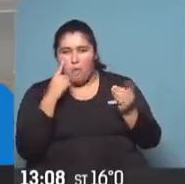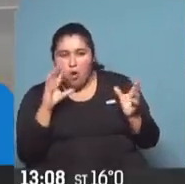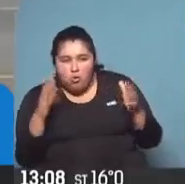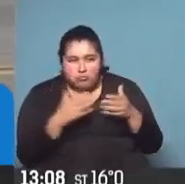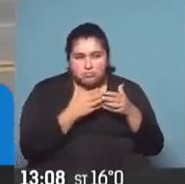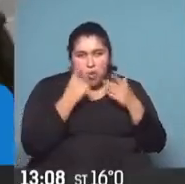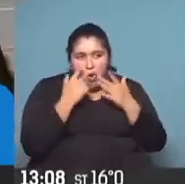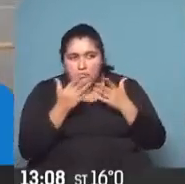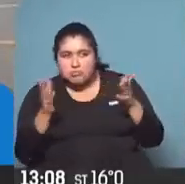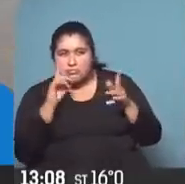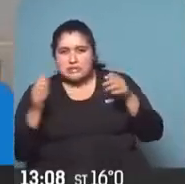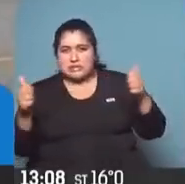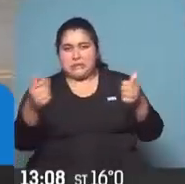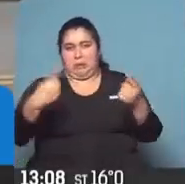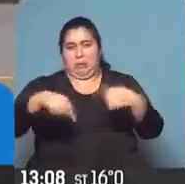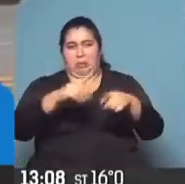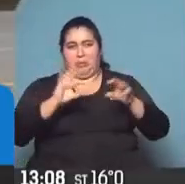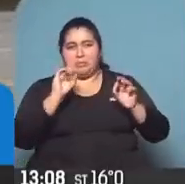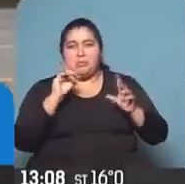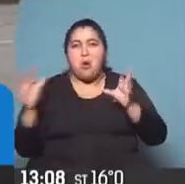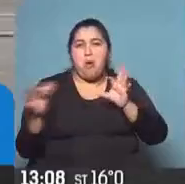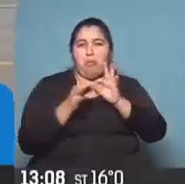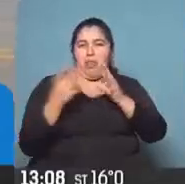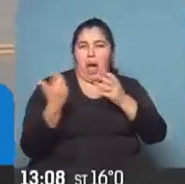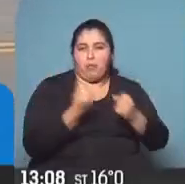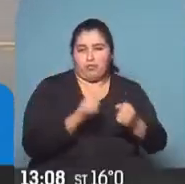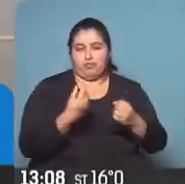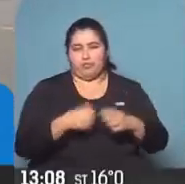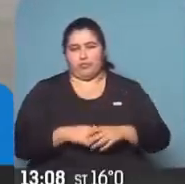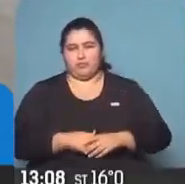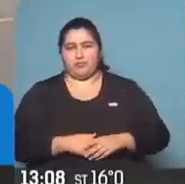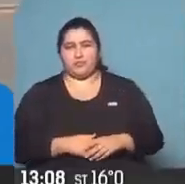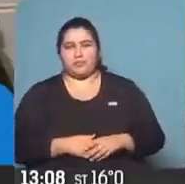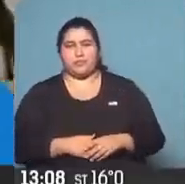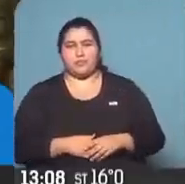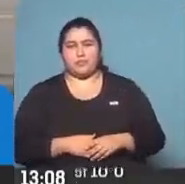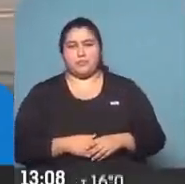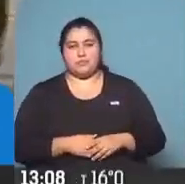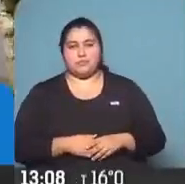hasta sobre el ego por otras propias su recuperación por aire